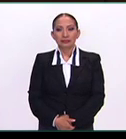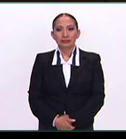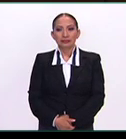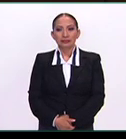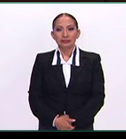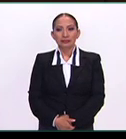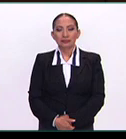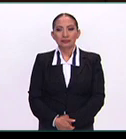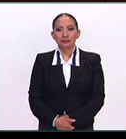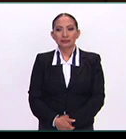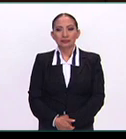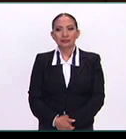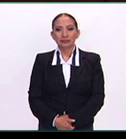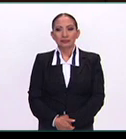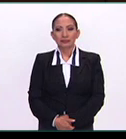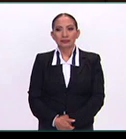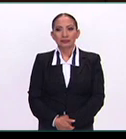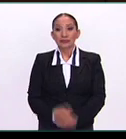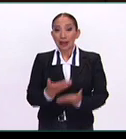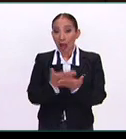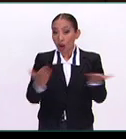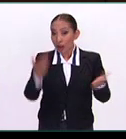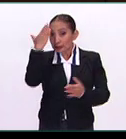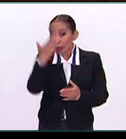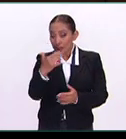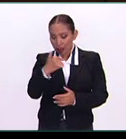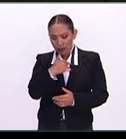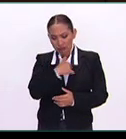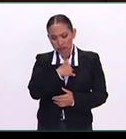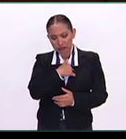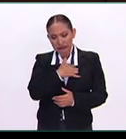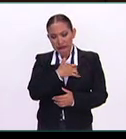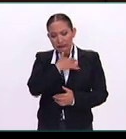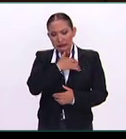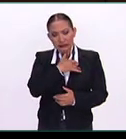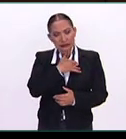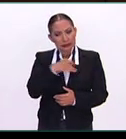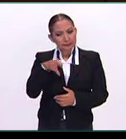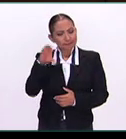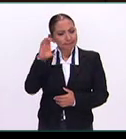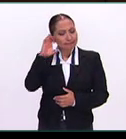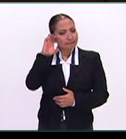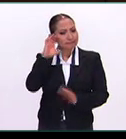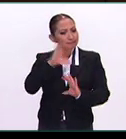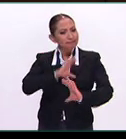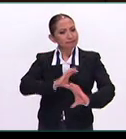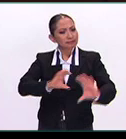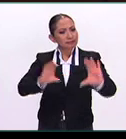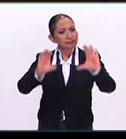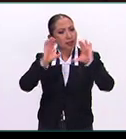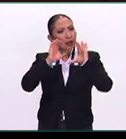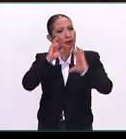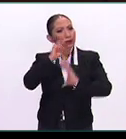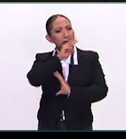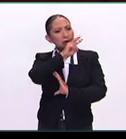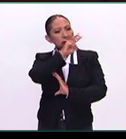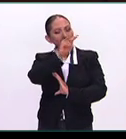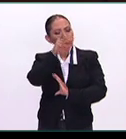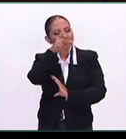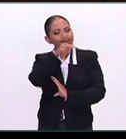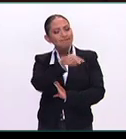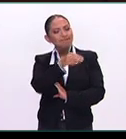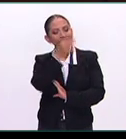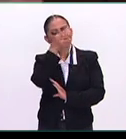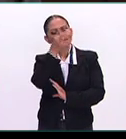vaca cuetlavia. Ahora lo sabe mi corazón. Escucho un canto, contemplo una